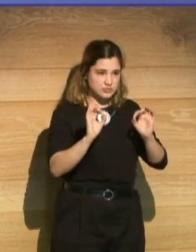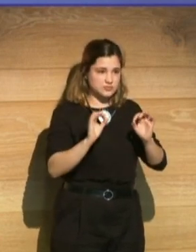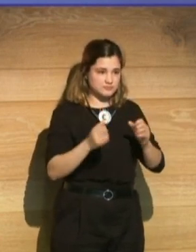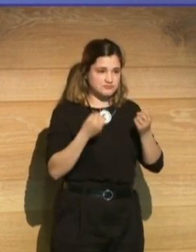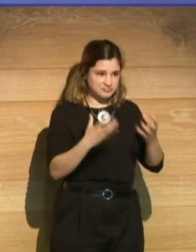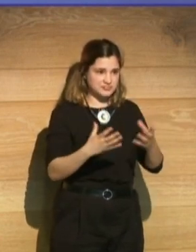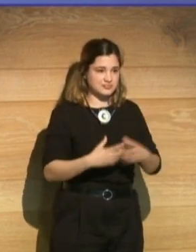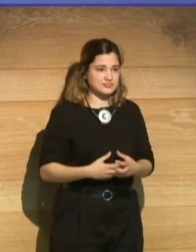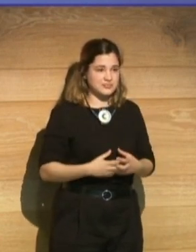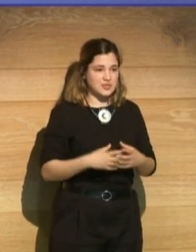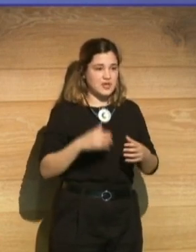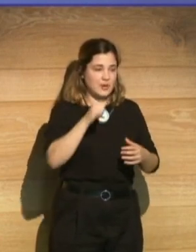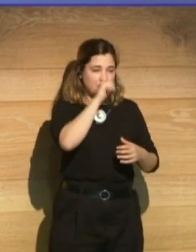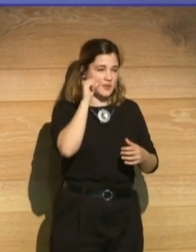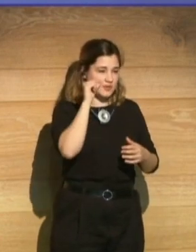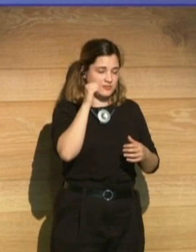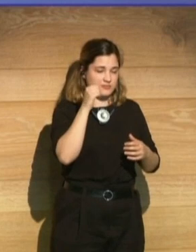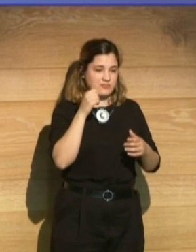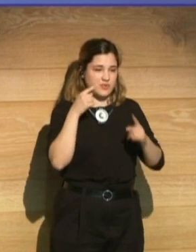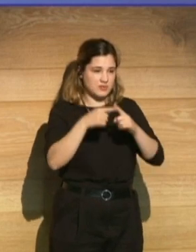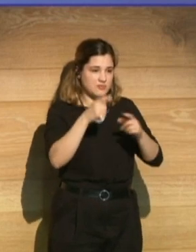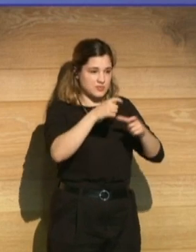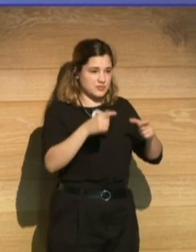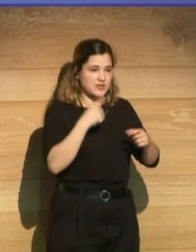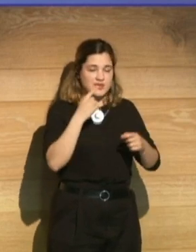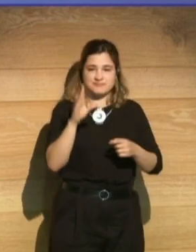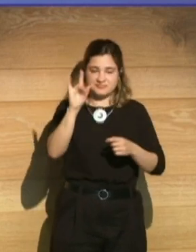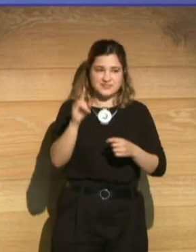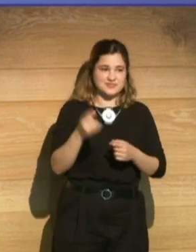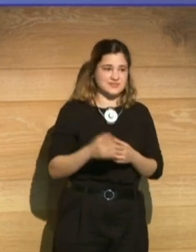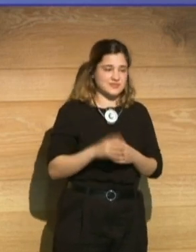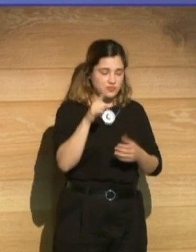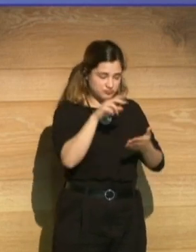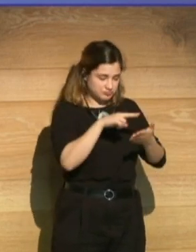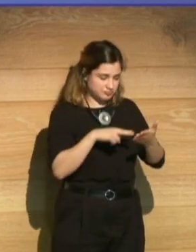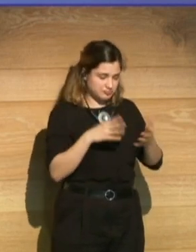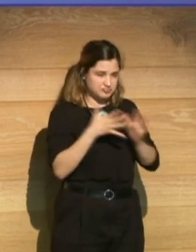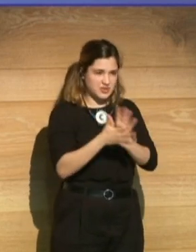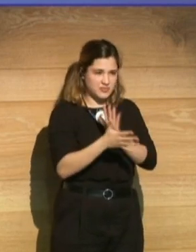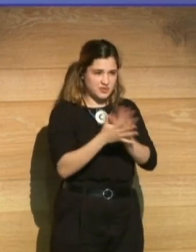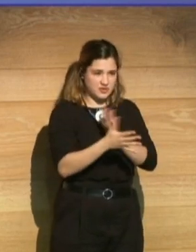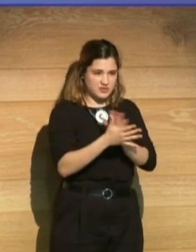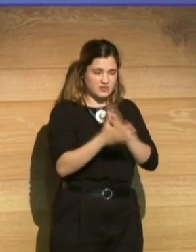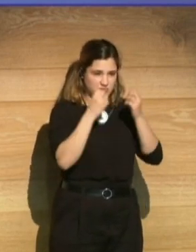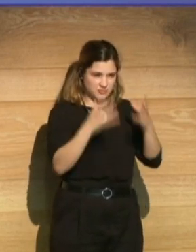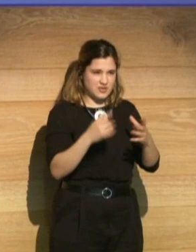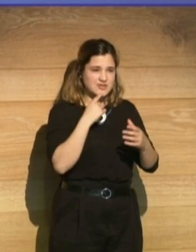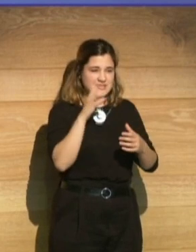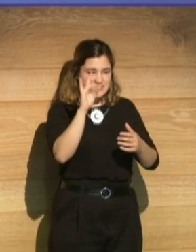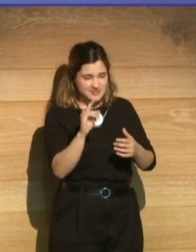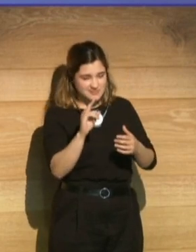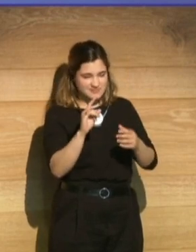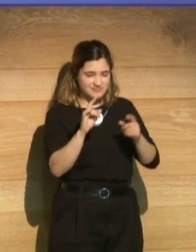aquel referéndum para que la gente le dijera que sí. Y es al revés de como lo plantea Camus, porque usted lo describe muy gráficamente cuando dice, es un sí que niega, ¿no? Al decir que sí a